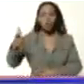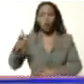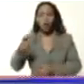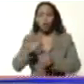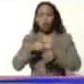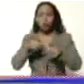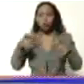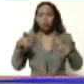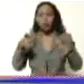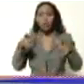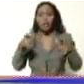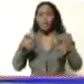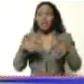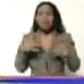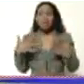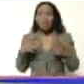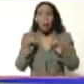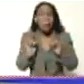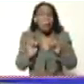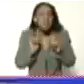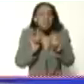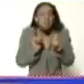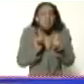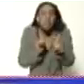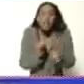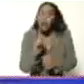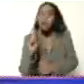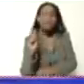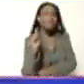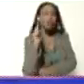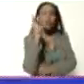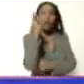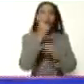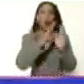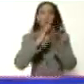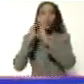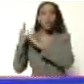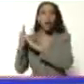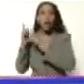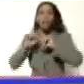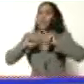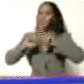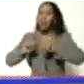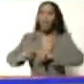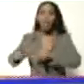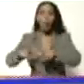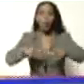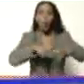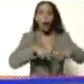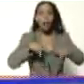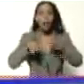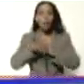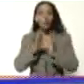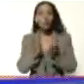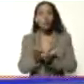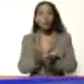Desde que surgieron las primeras comunidades en diversos espacios del planeta